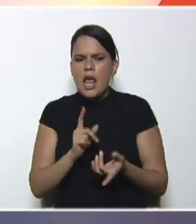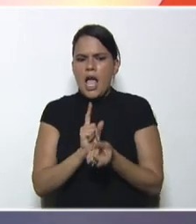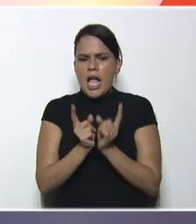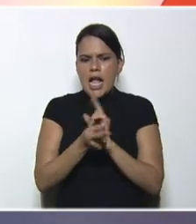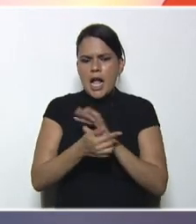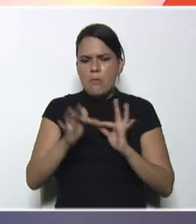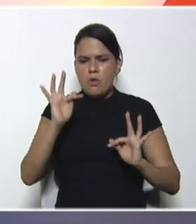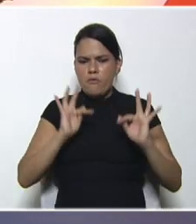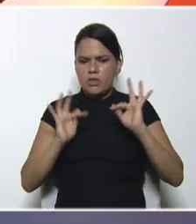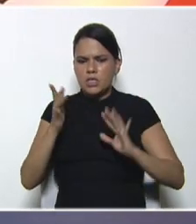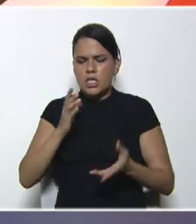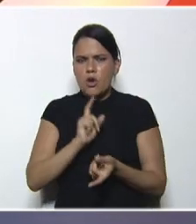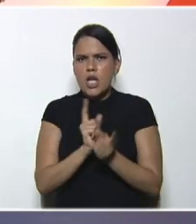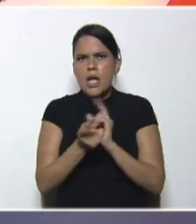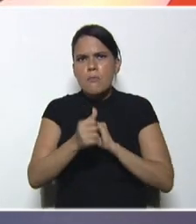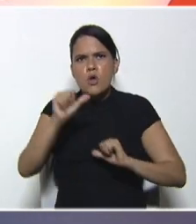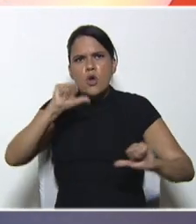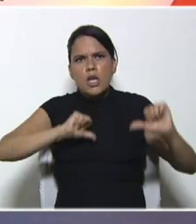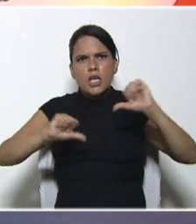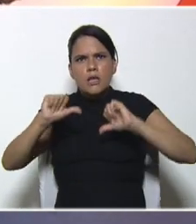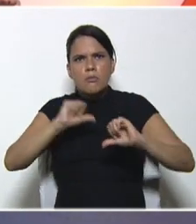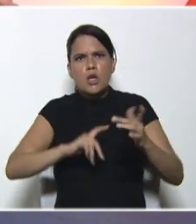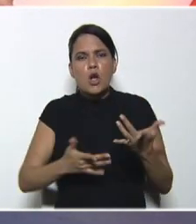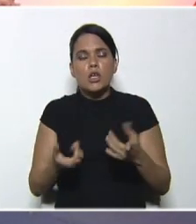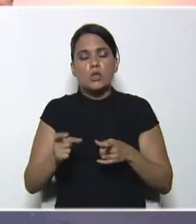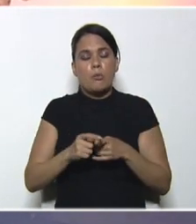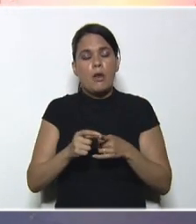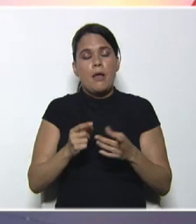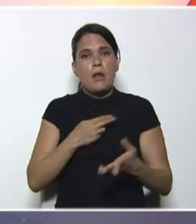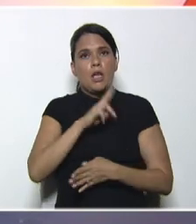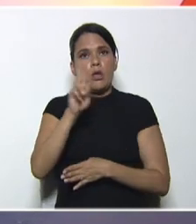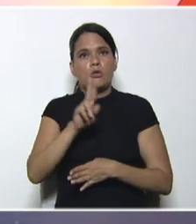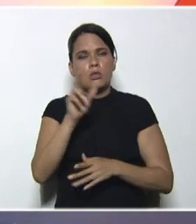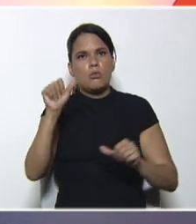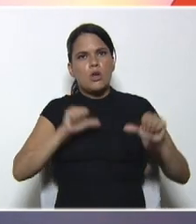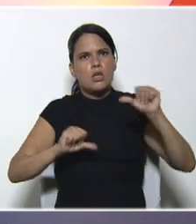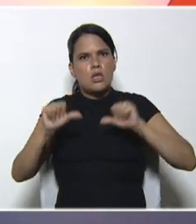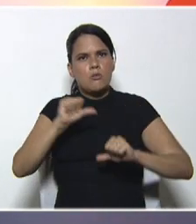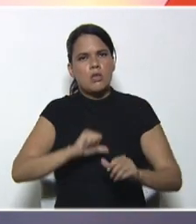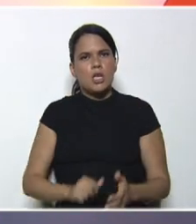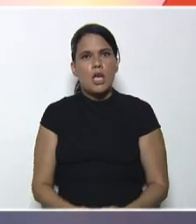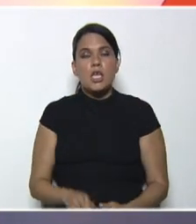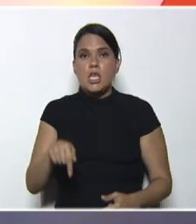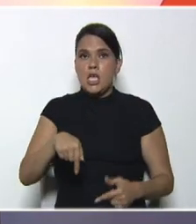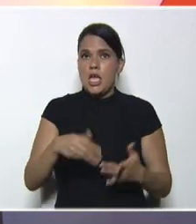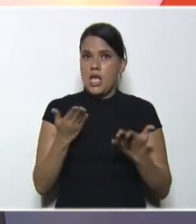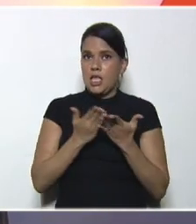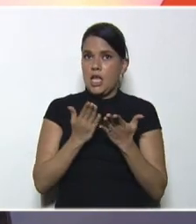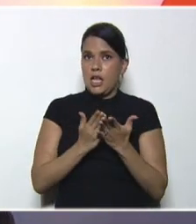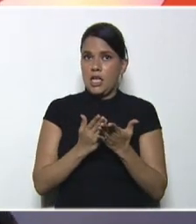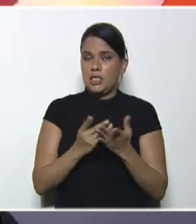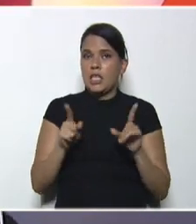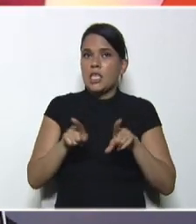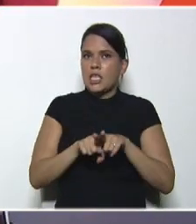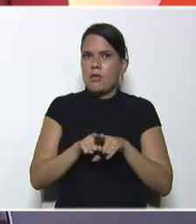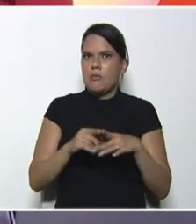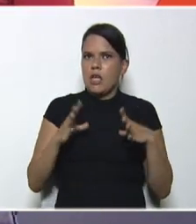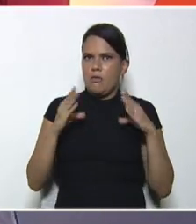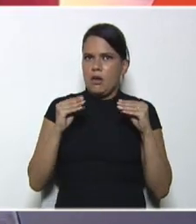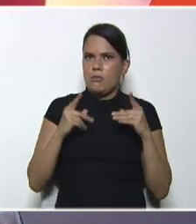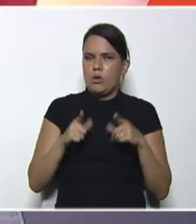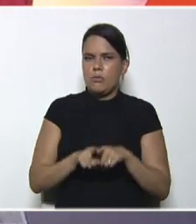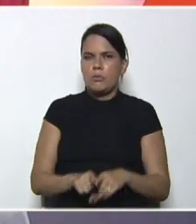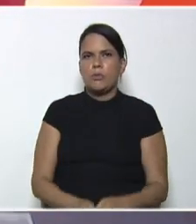físico y cambio químico, que también son términos que manejamos en química. Y en esta clase también hablaremos acerca